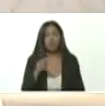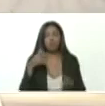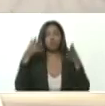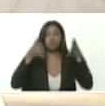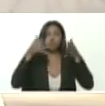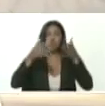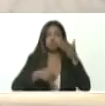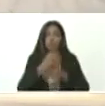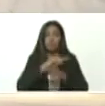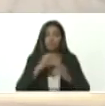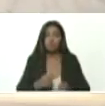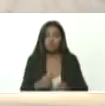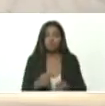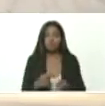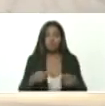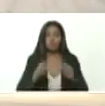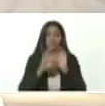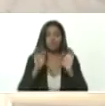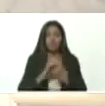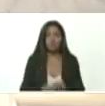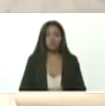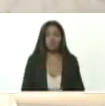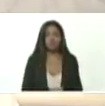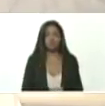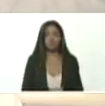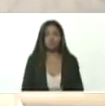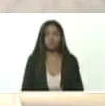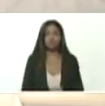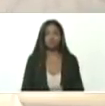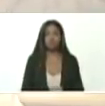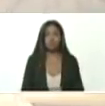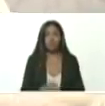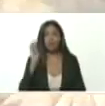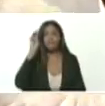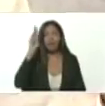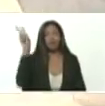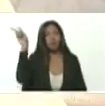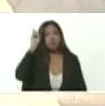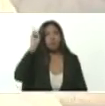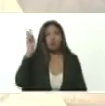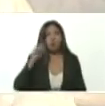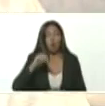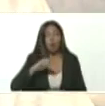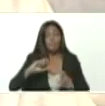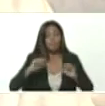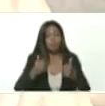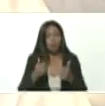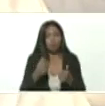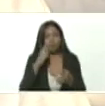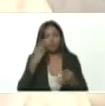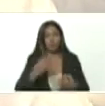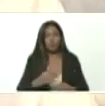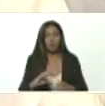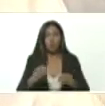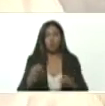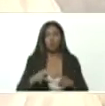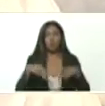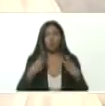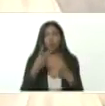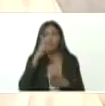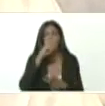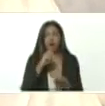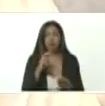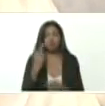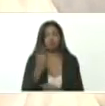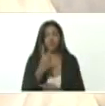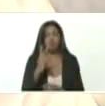permanente fortalecer la formación del maestro de frontera y el maestro indígena. Hoy estamos iniciando justamente con el nuevo año dos